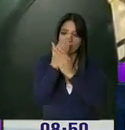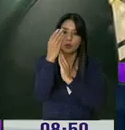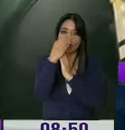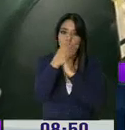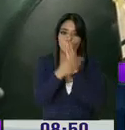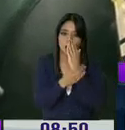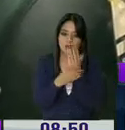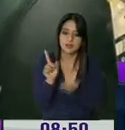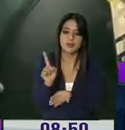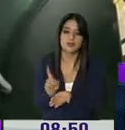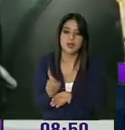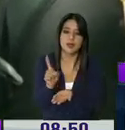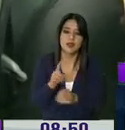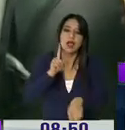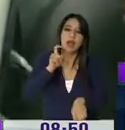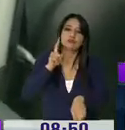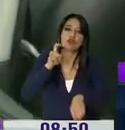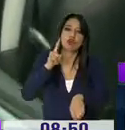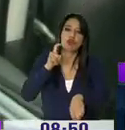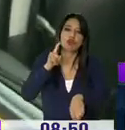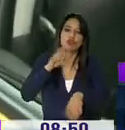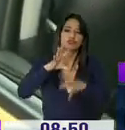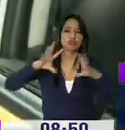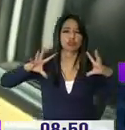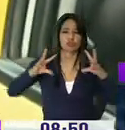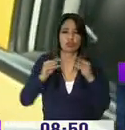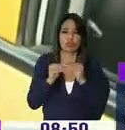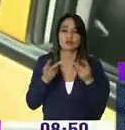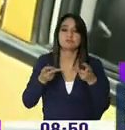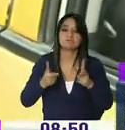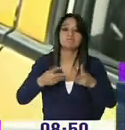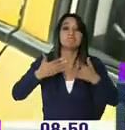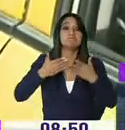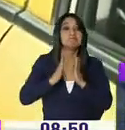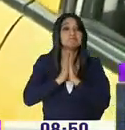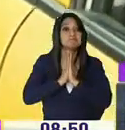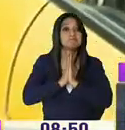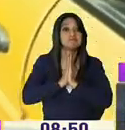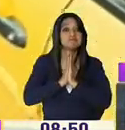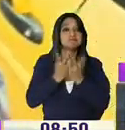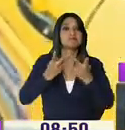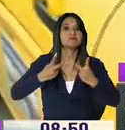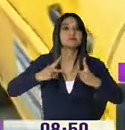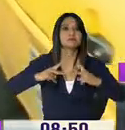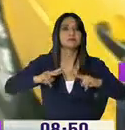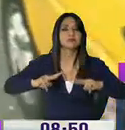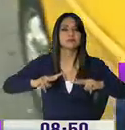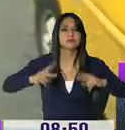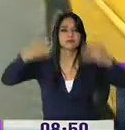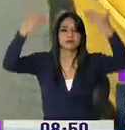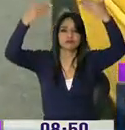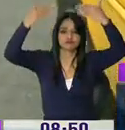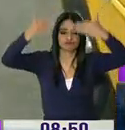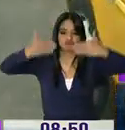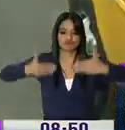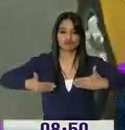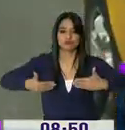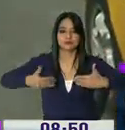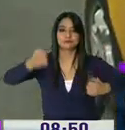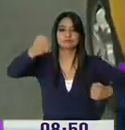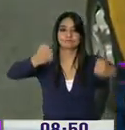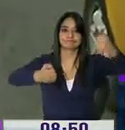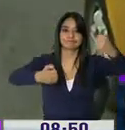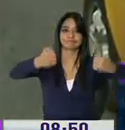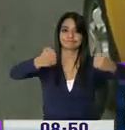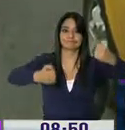el gel, el alcohol antiséptico, y asimismo solicitó de que coloquemos una división para que